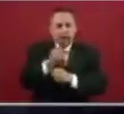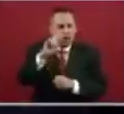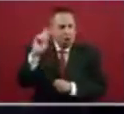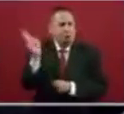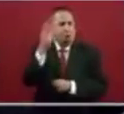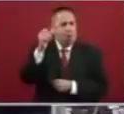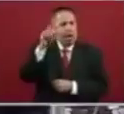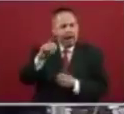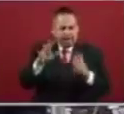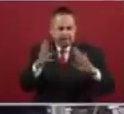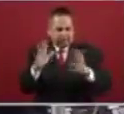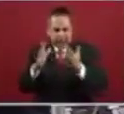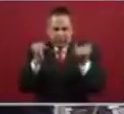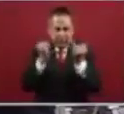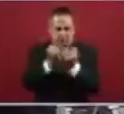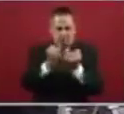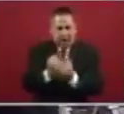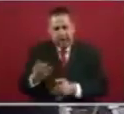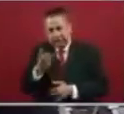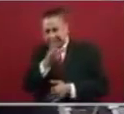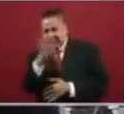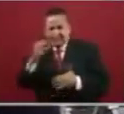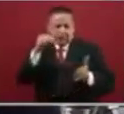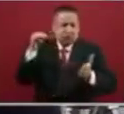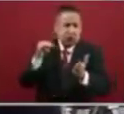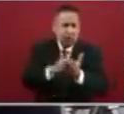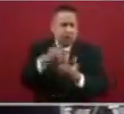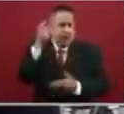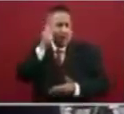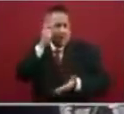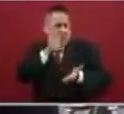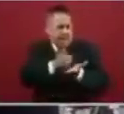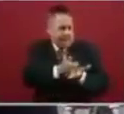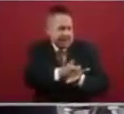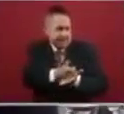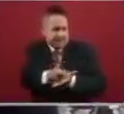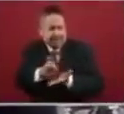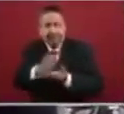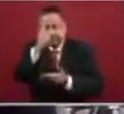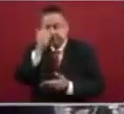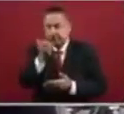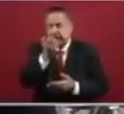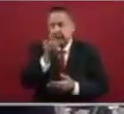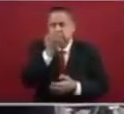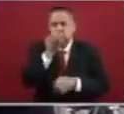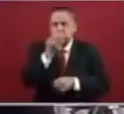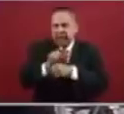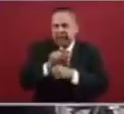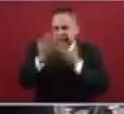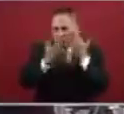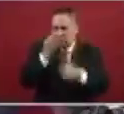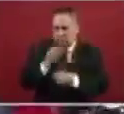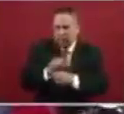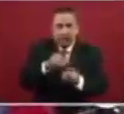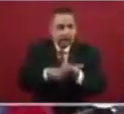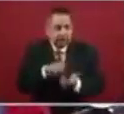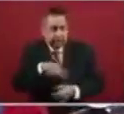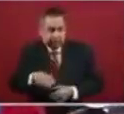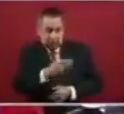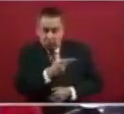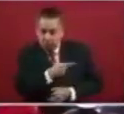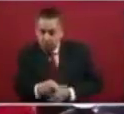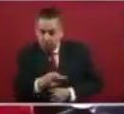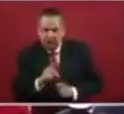equivalente, 300,000 becas para estudiantes de familias de escasos